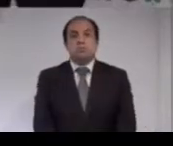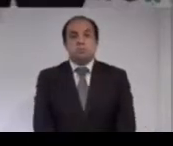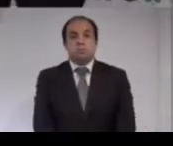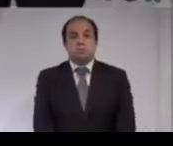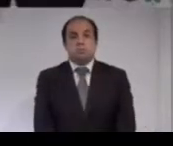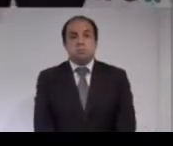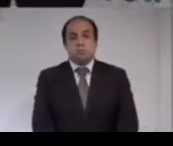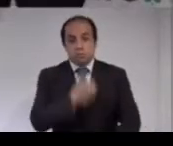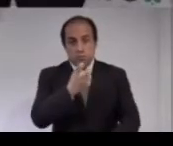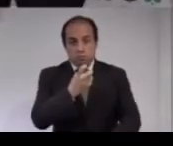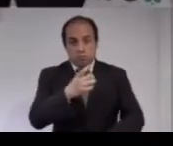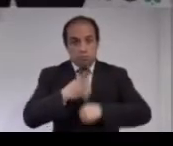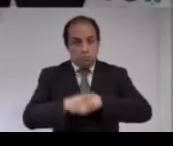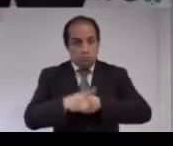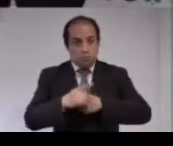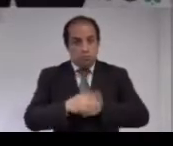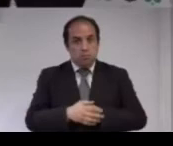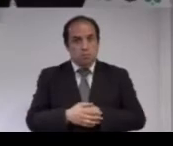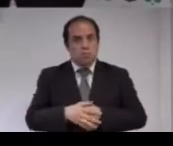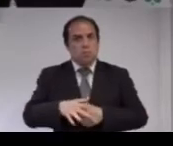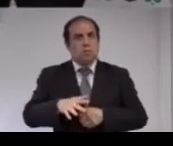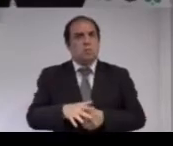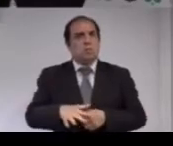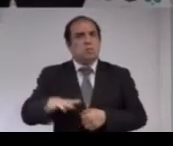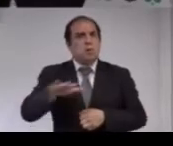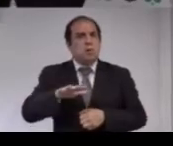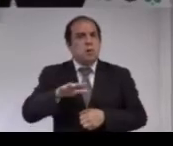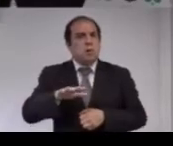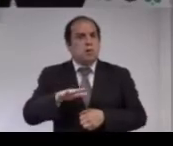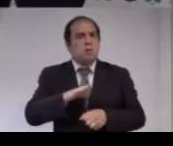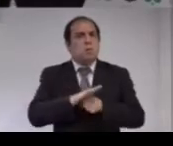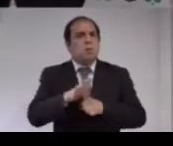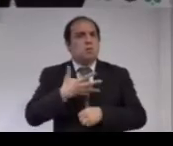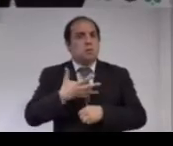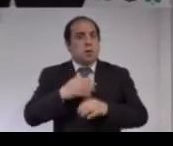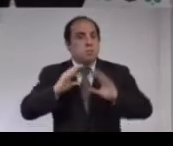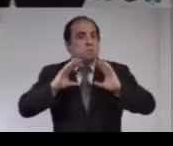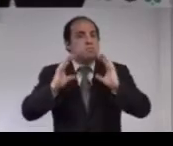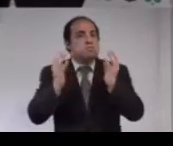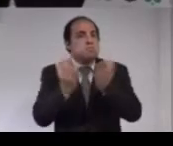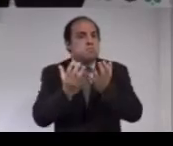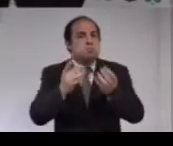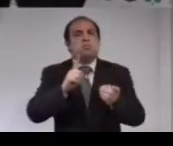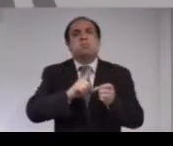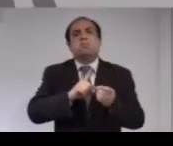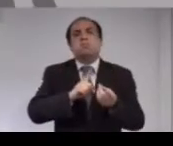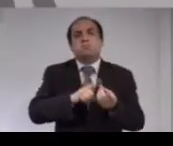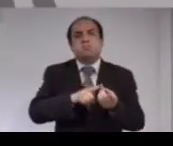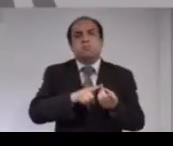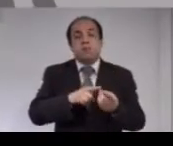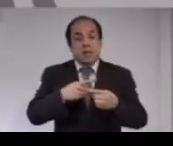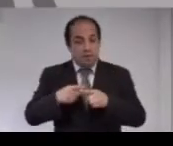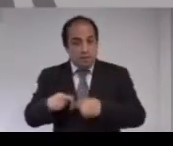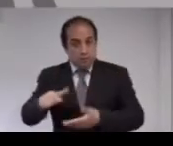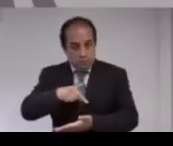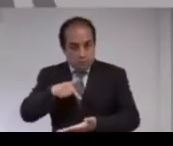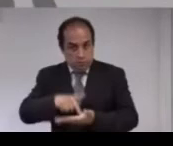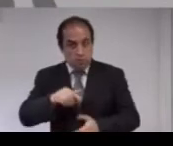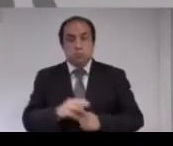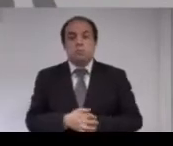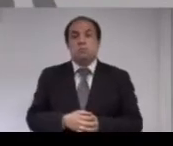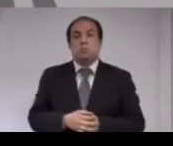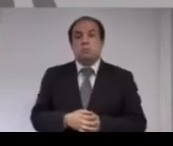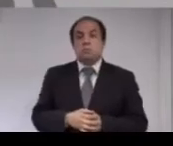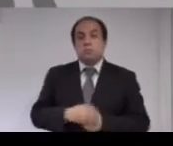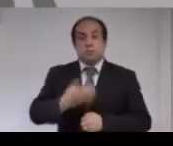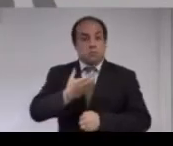¿Y estas lesiones en qué zona se dieron? ¿En la zona de vallas o en dónde? Fueron en varios lugares,